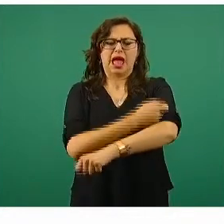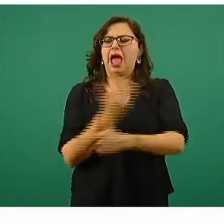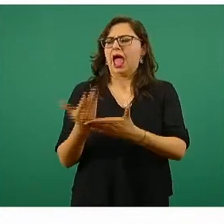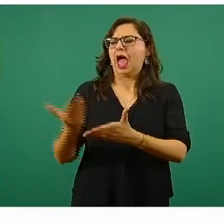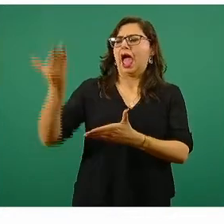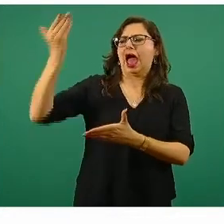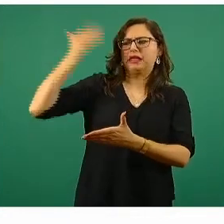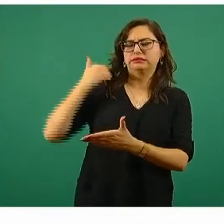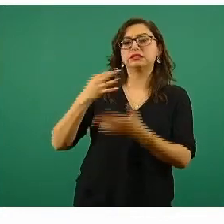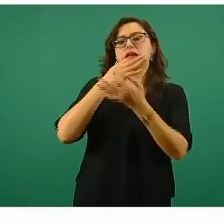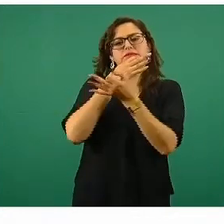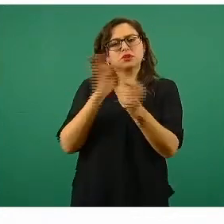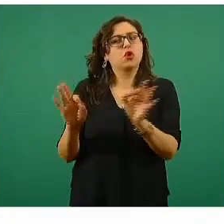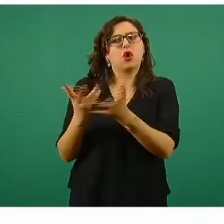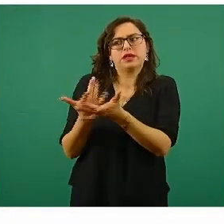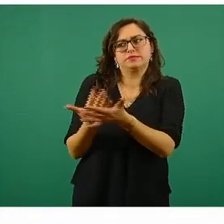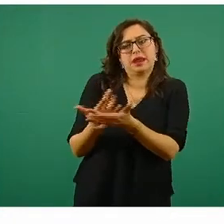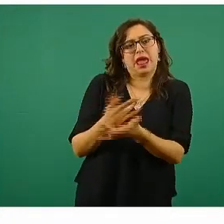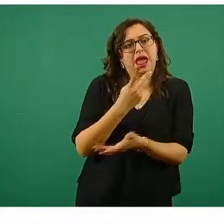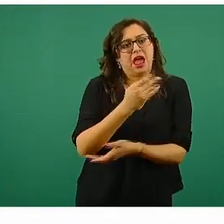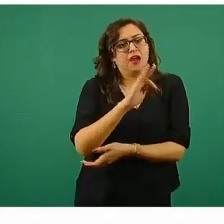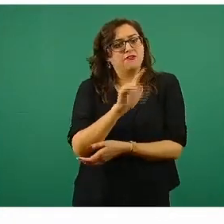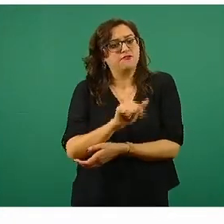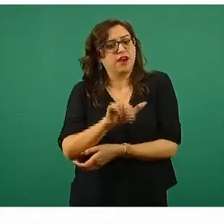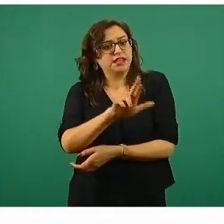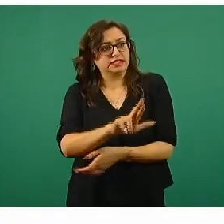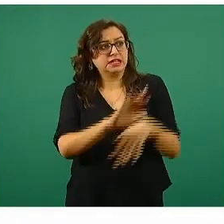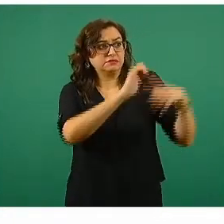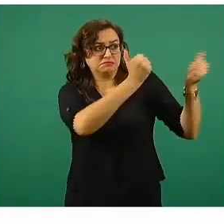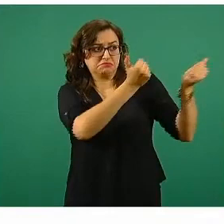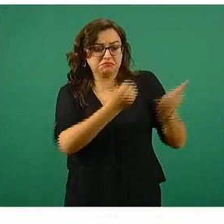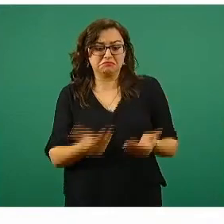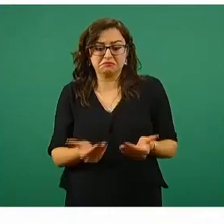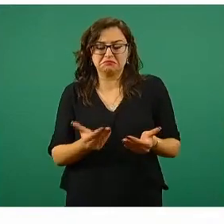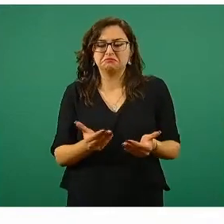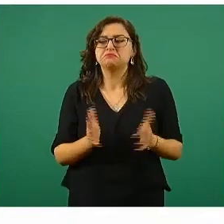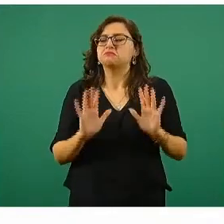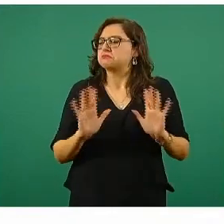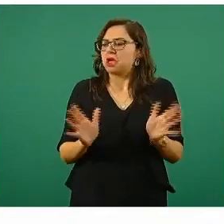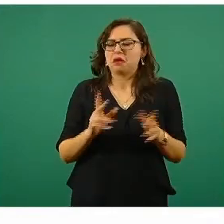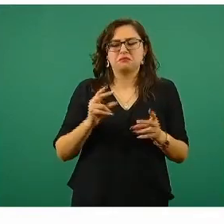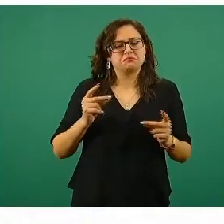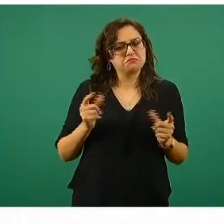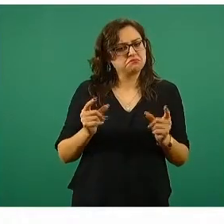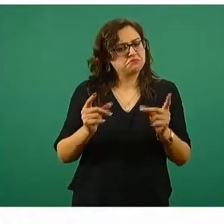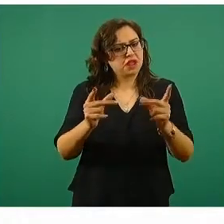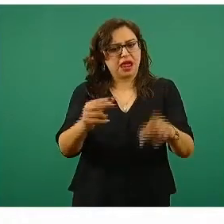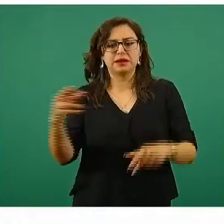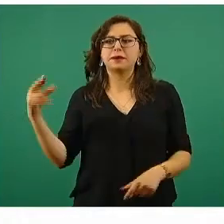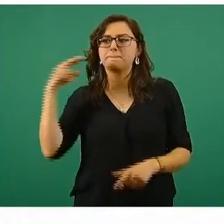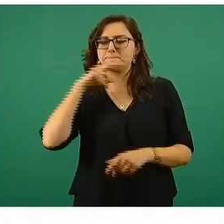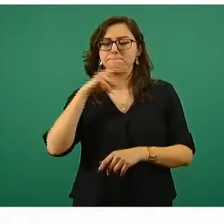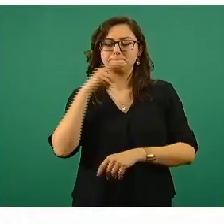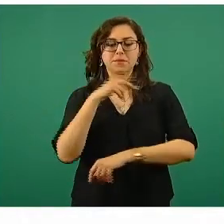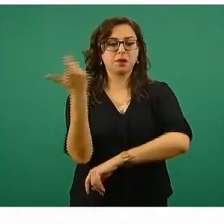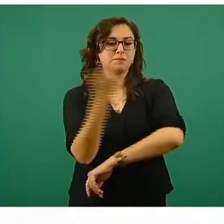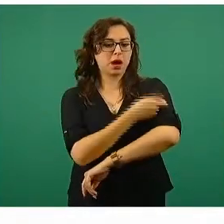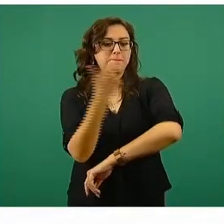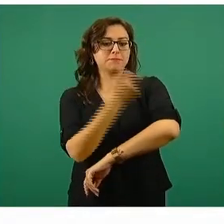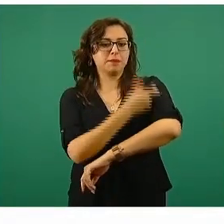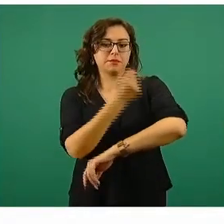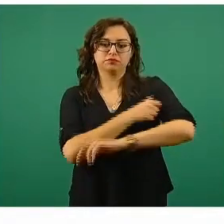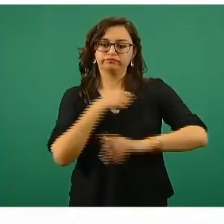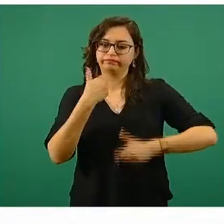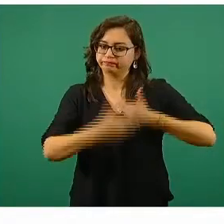siguiente dotación de la vacuna Pfizer para segundas dosis, de seguro veríamos o empezaríamos a ver un incremento rápido e importante en